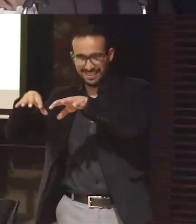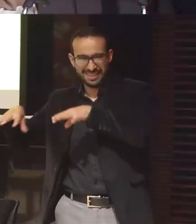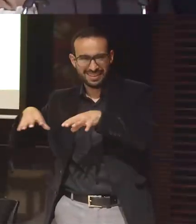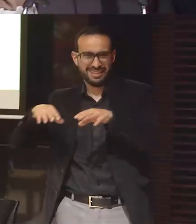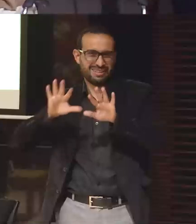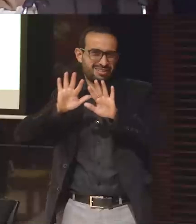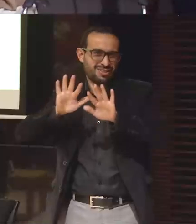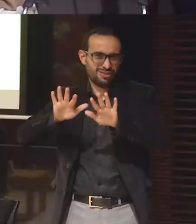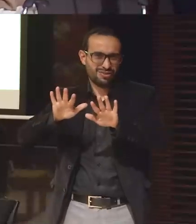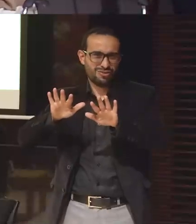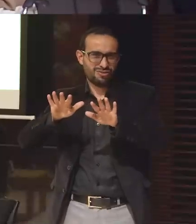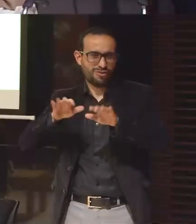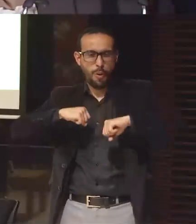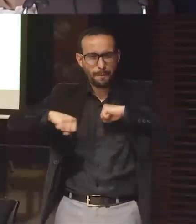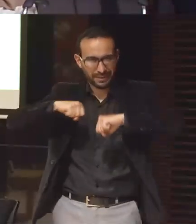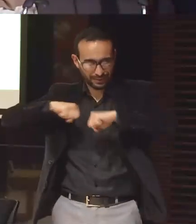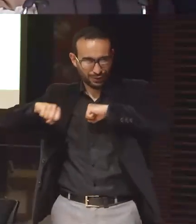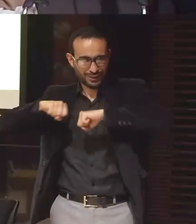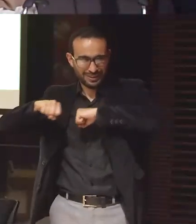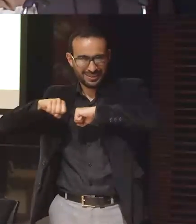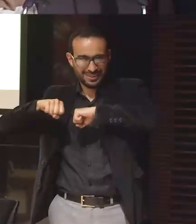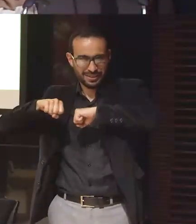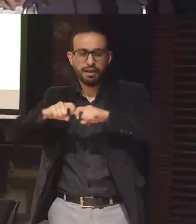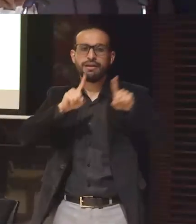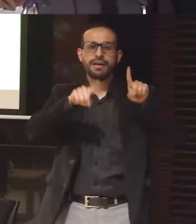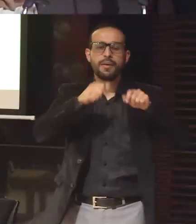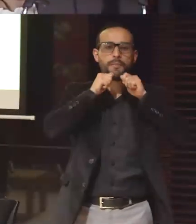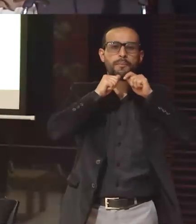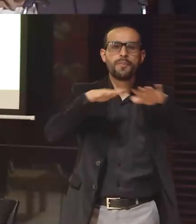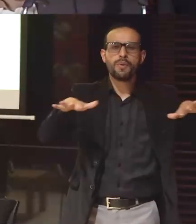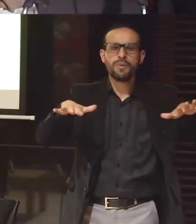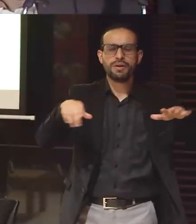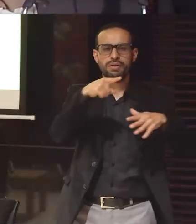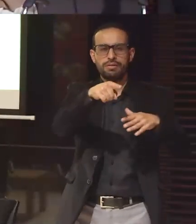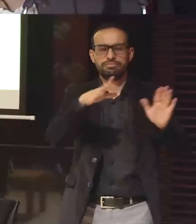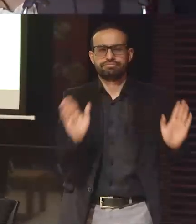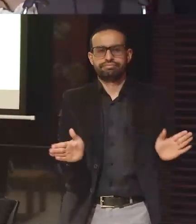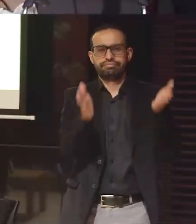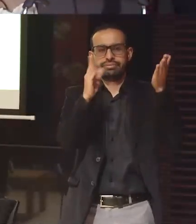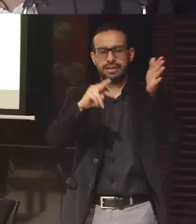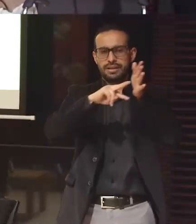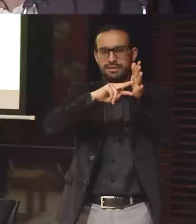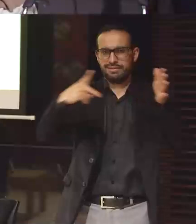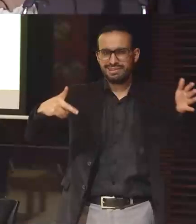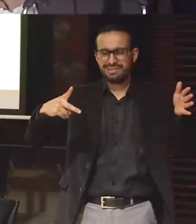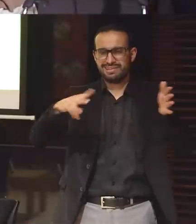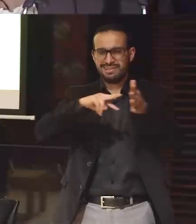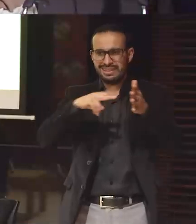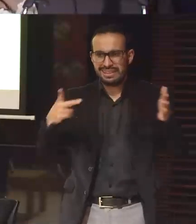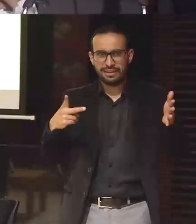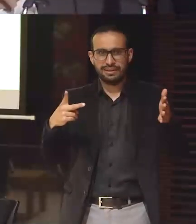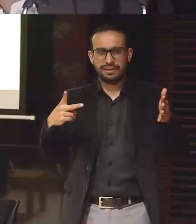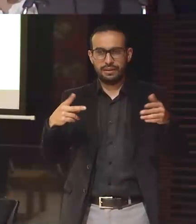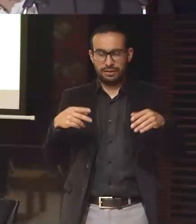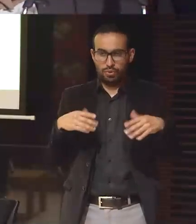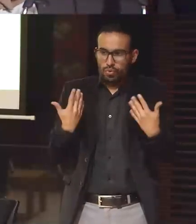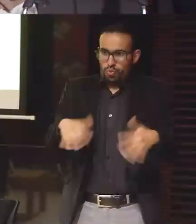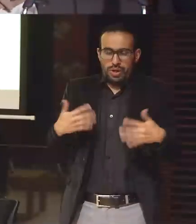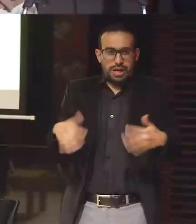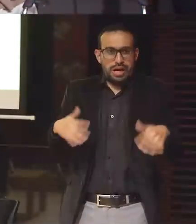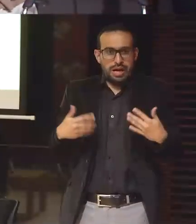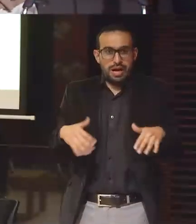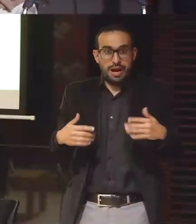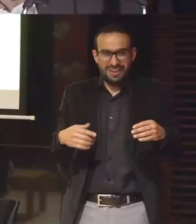operación, pero además logramos un ascenso tecnológico, como les decía, que todos los días obligamos a competir. Cada vez que nosotros abrimos